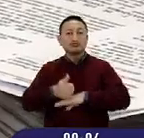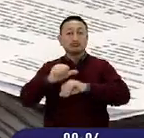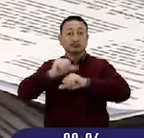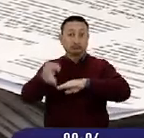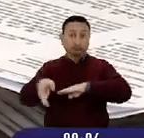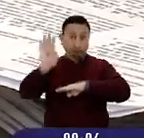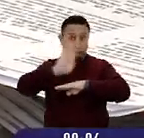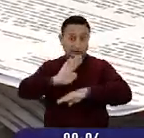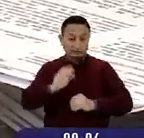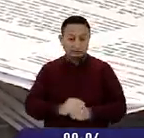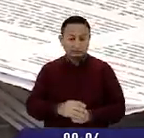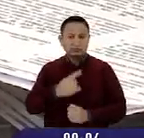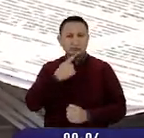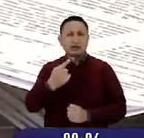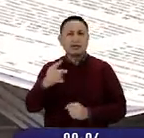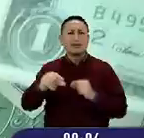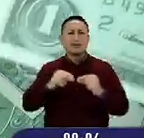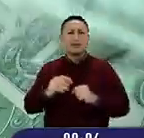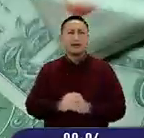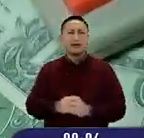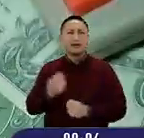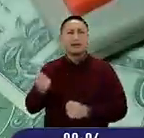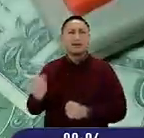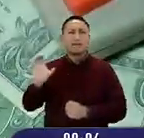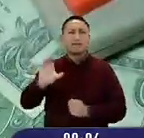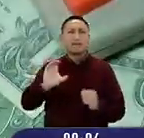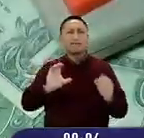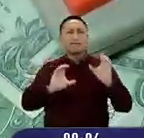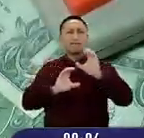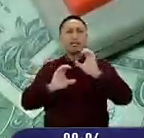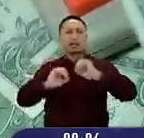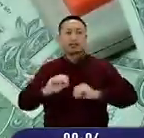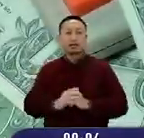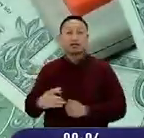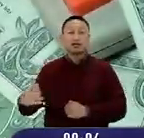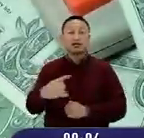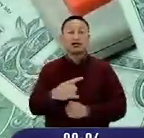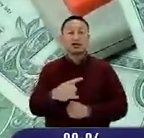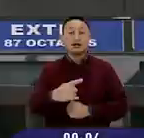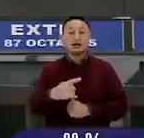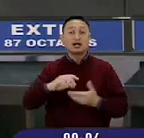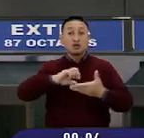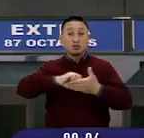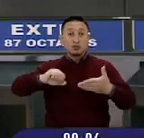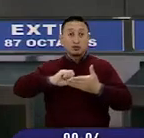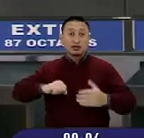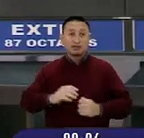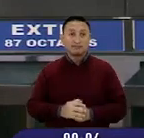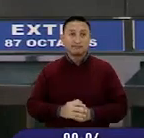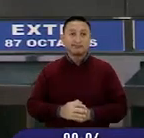Asamblea donde se detallen las inversiones proyectadas tras la eliminación de los subsidios